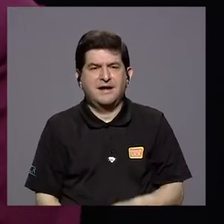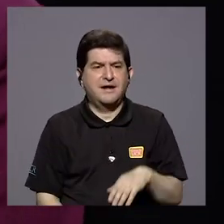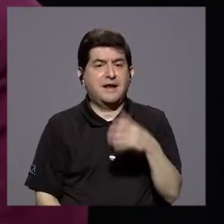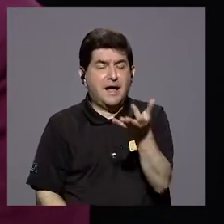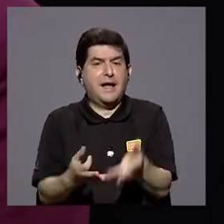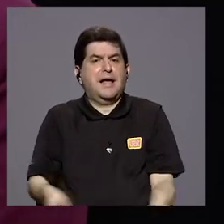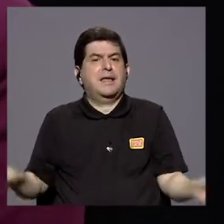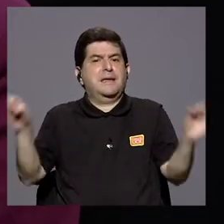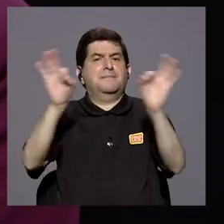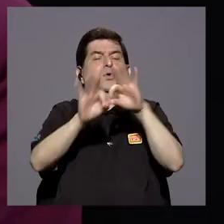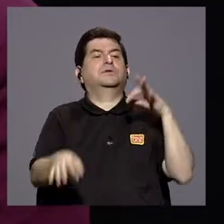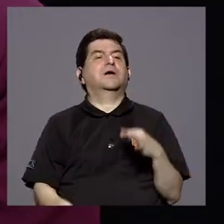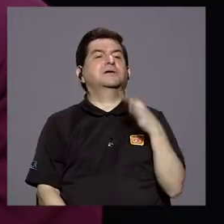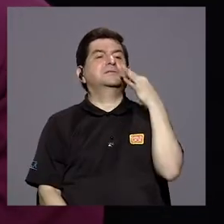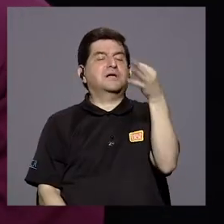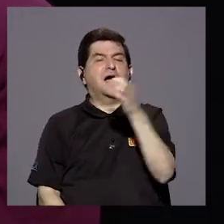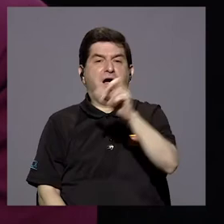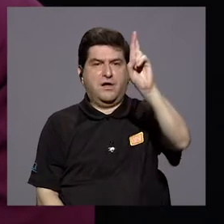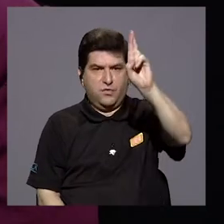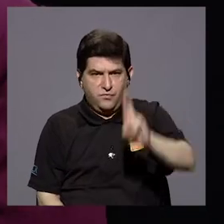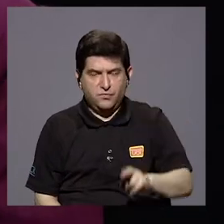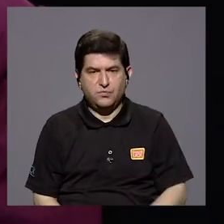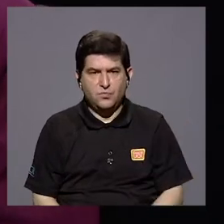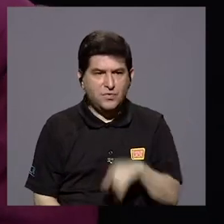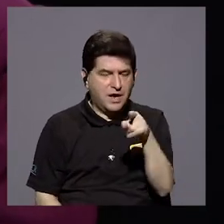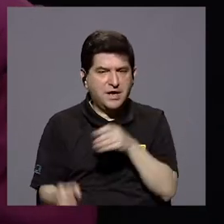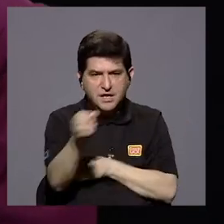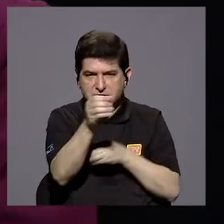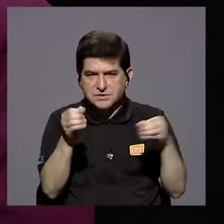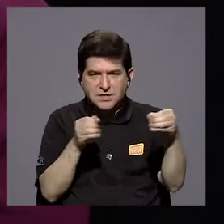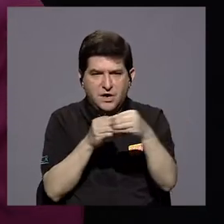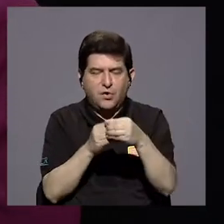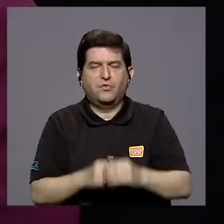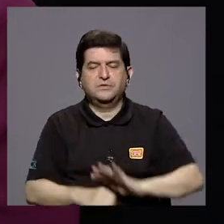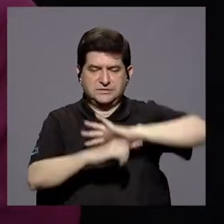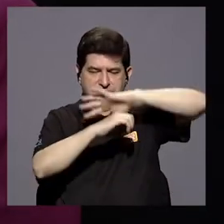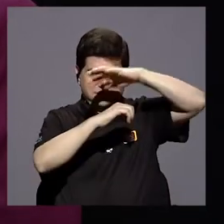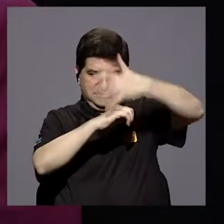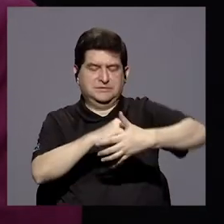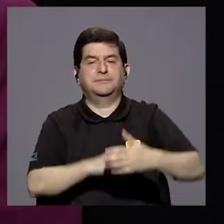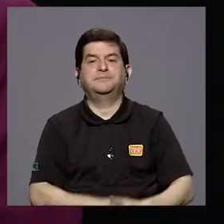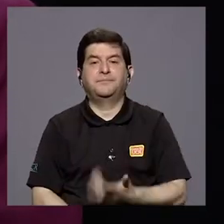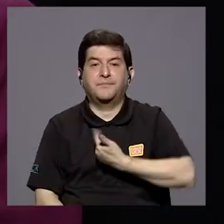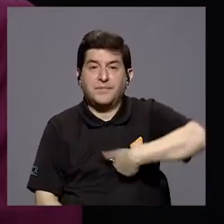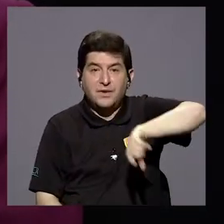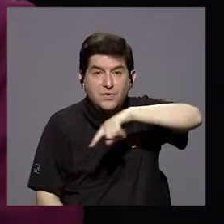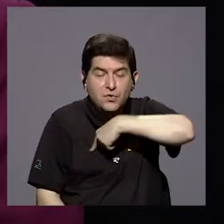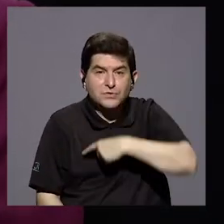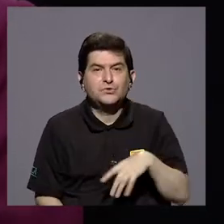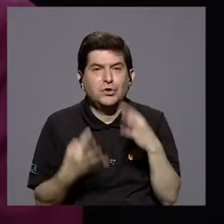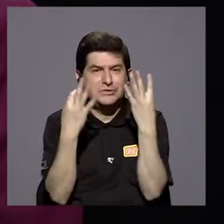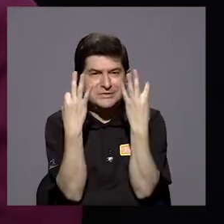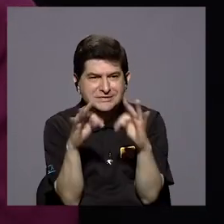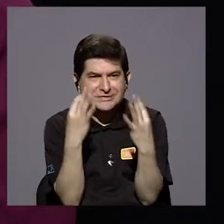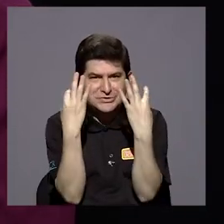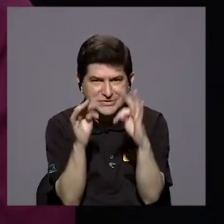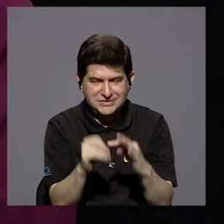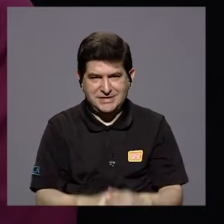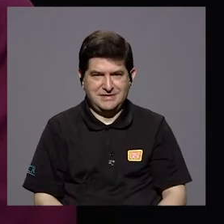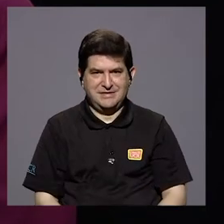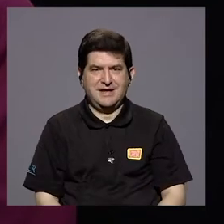puede tener en el futuro de Costa Rica la agencia espacial. Vea, nosotros estamos tratando de que la